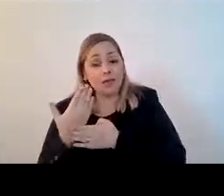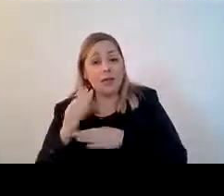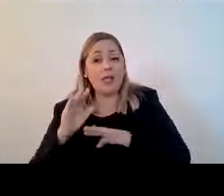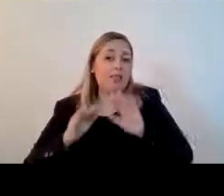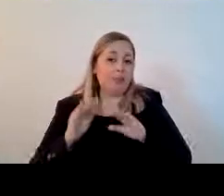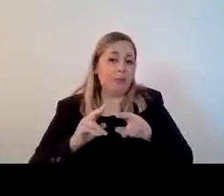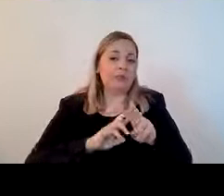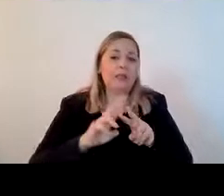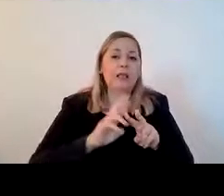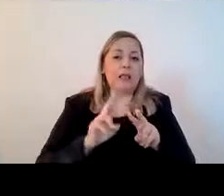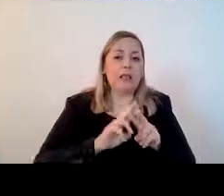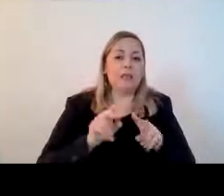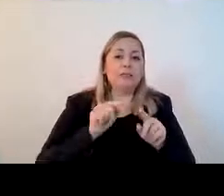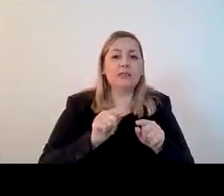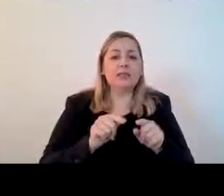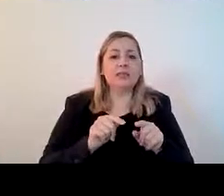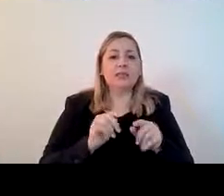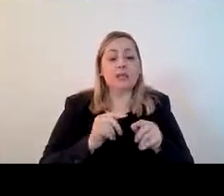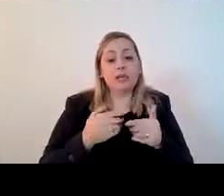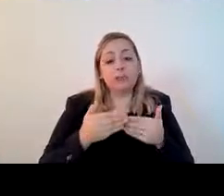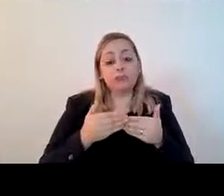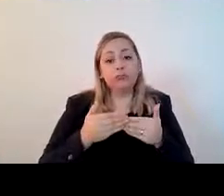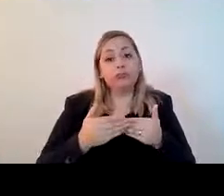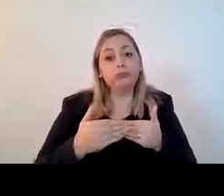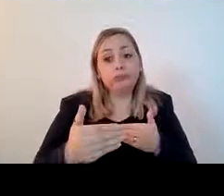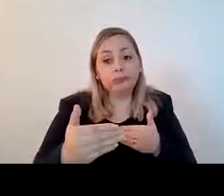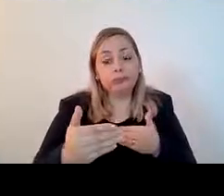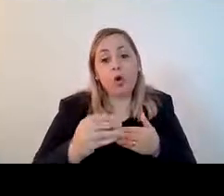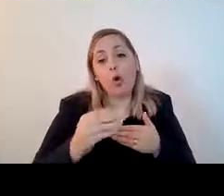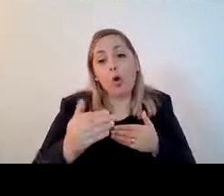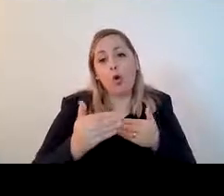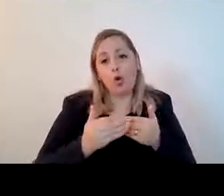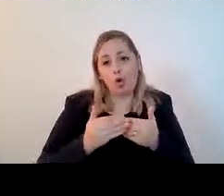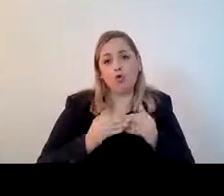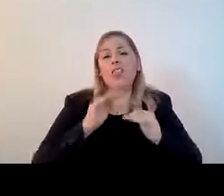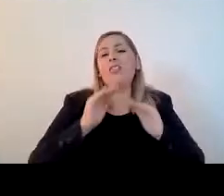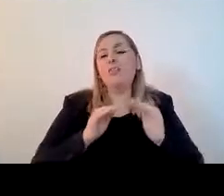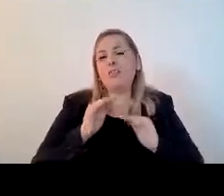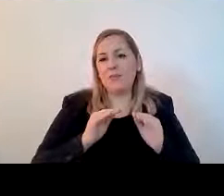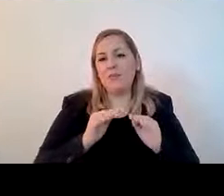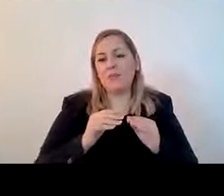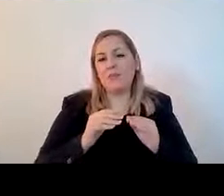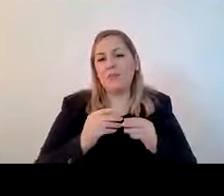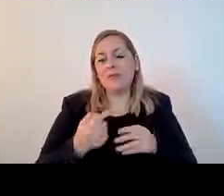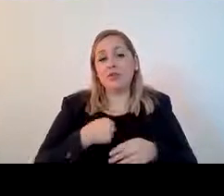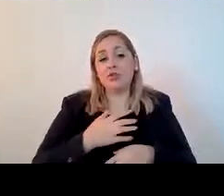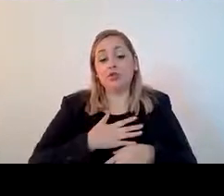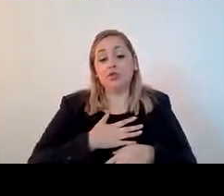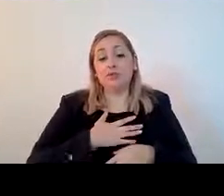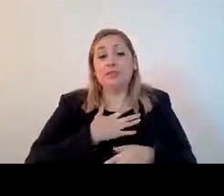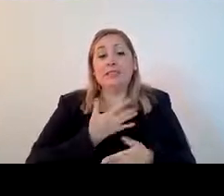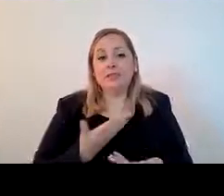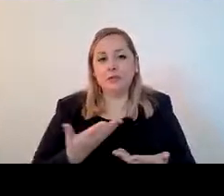que hacer, va a tener un curso más largo o más corto de duración, dependiendo de los efectos que yo quiera. El